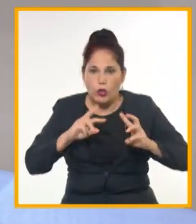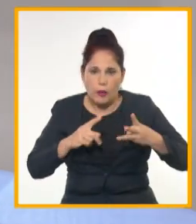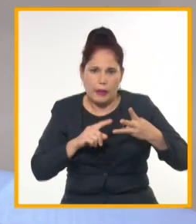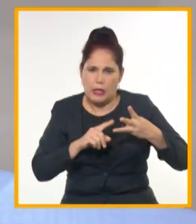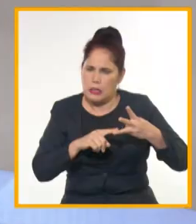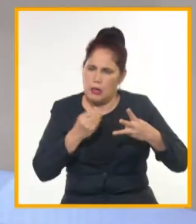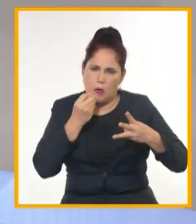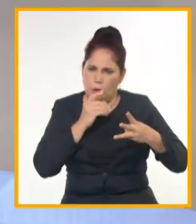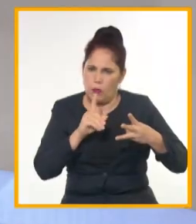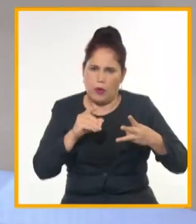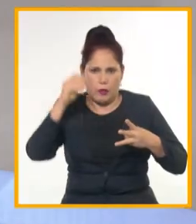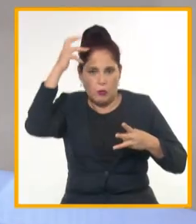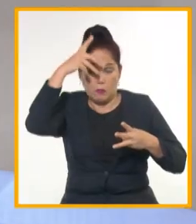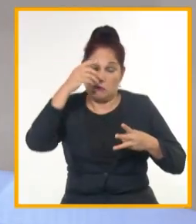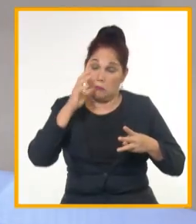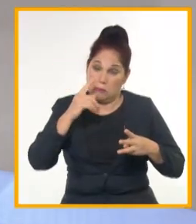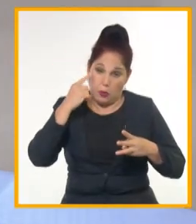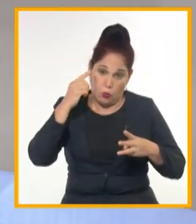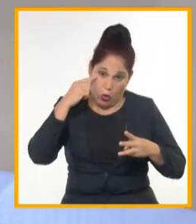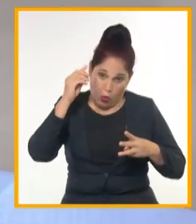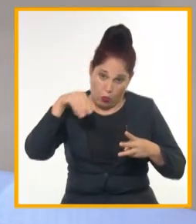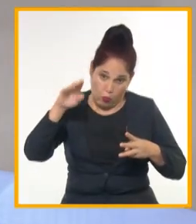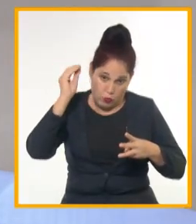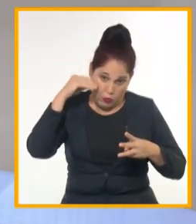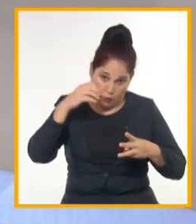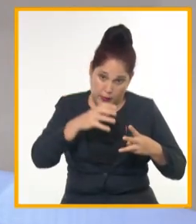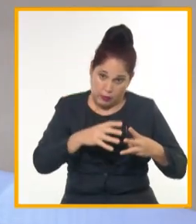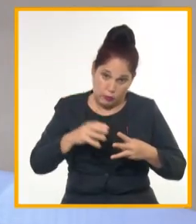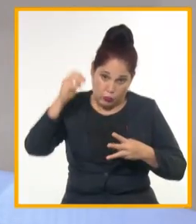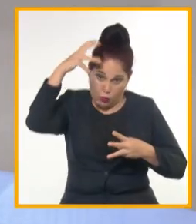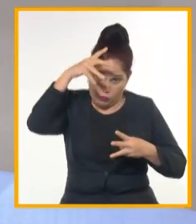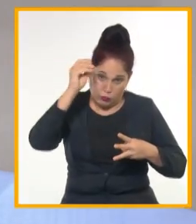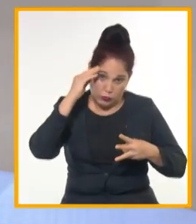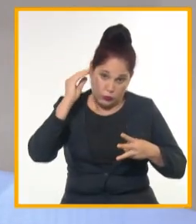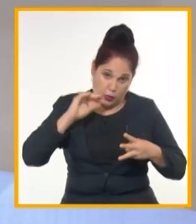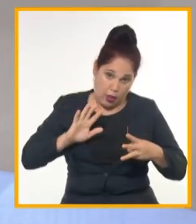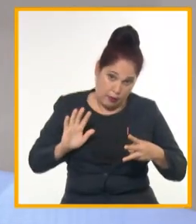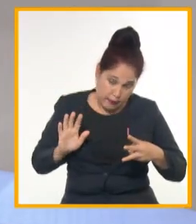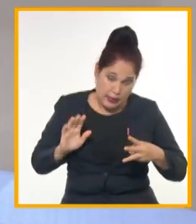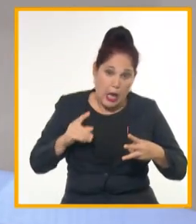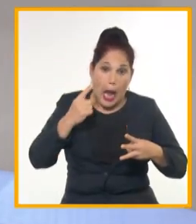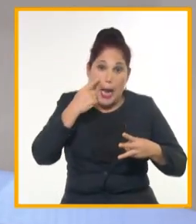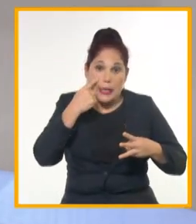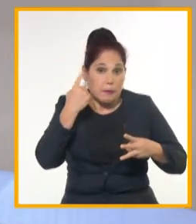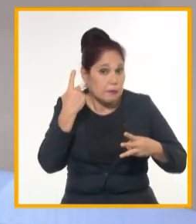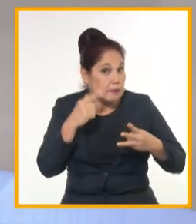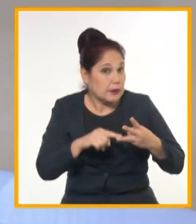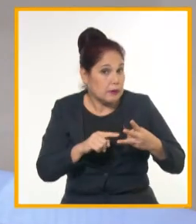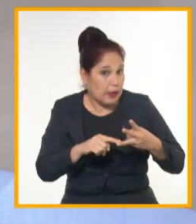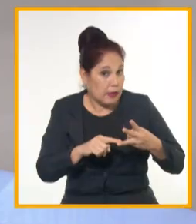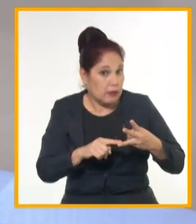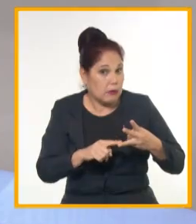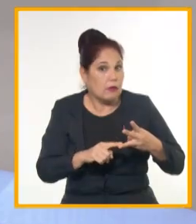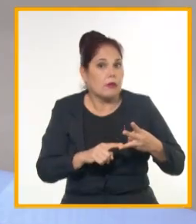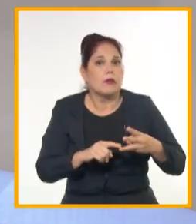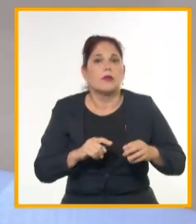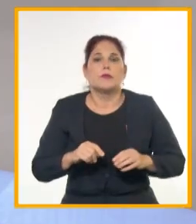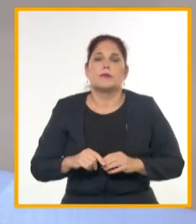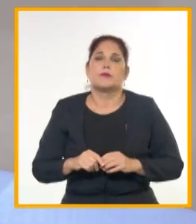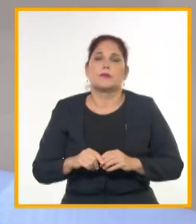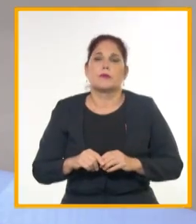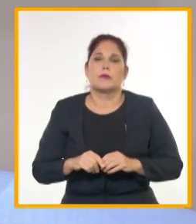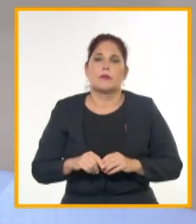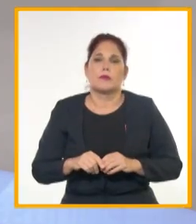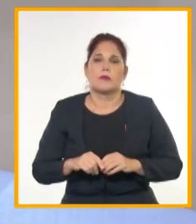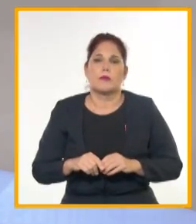Unidos. Pero, si quieren que les diga, este es el primer inning, ya que el primer tema fue béisbol, este es el primer